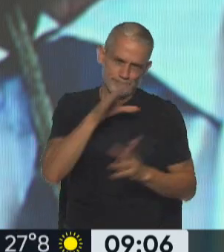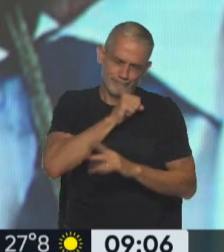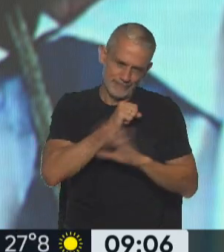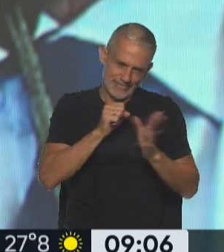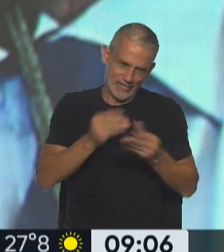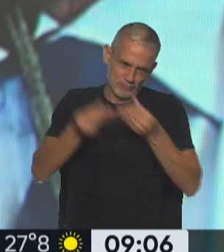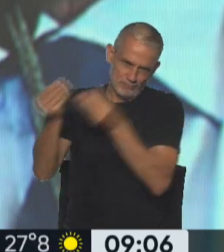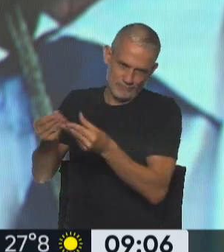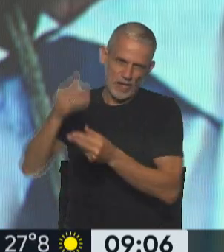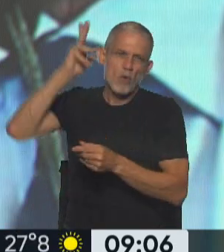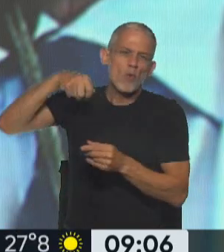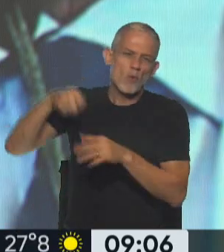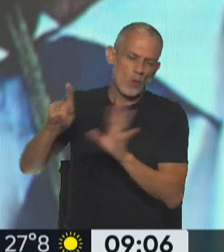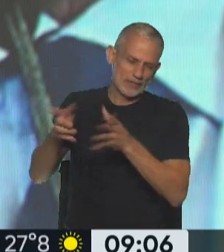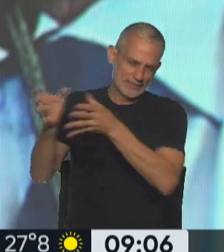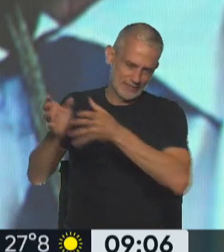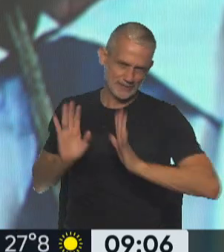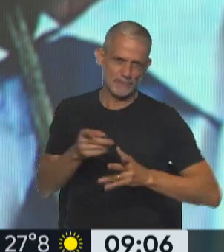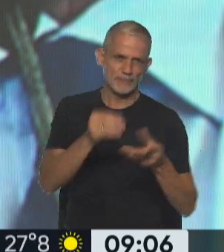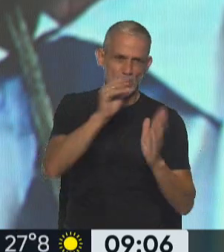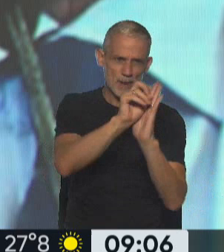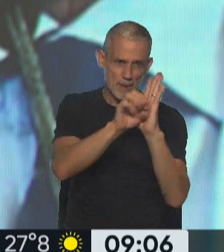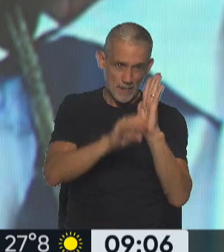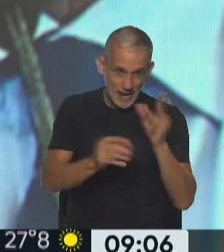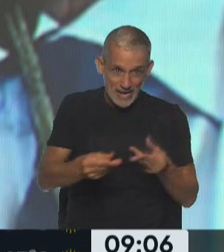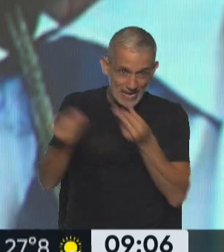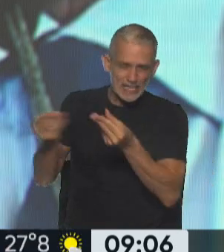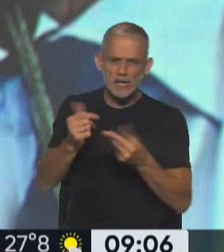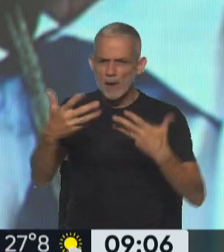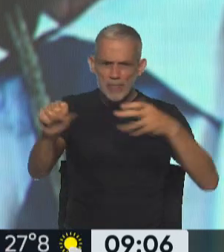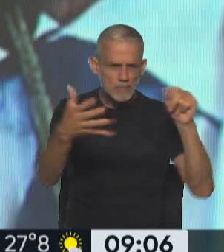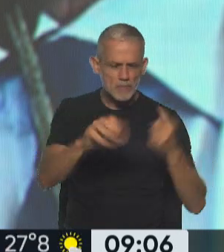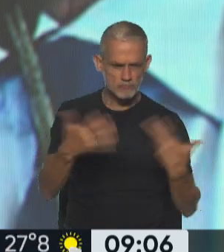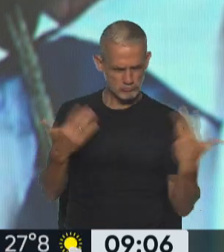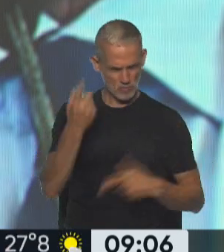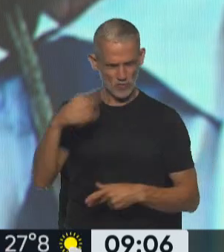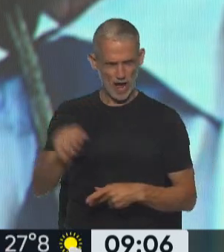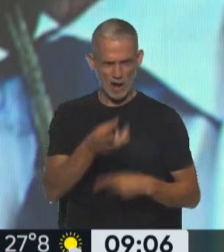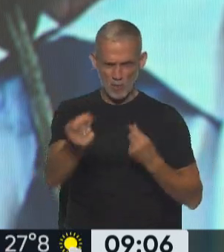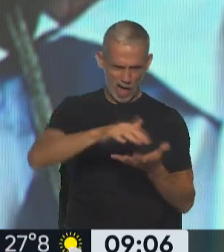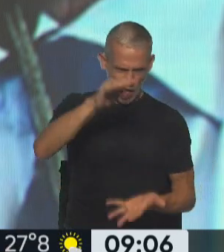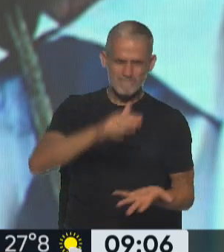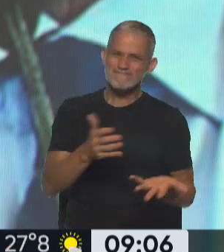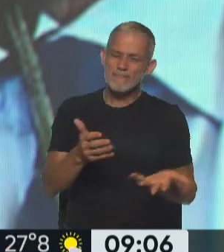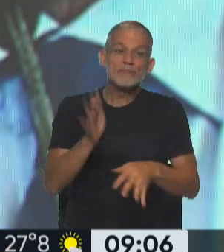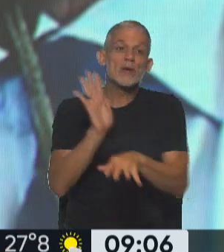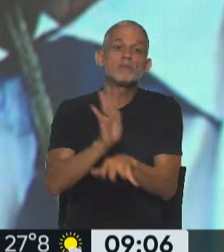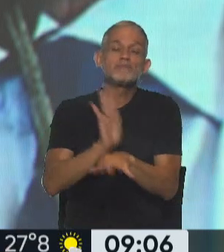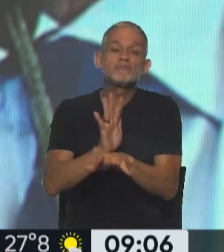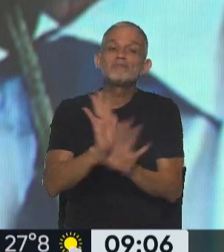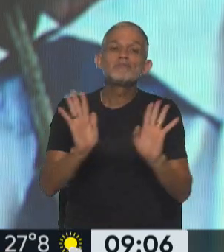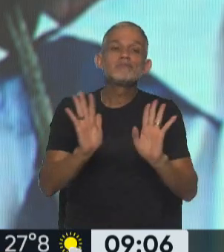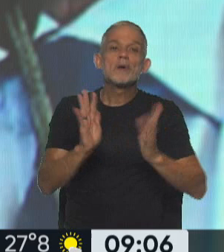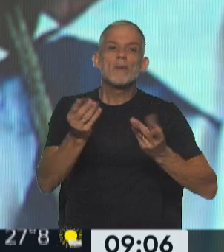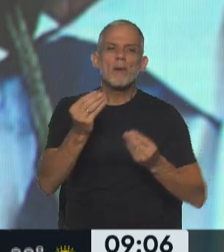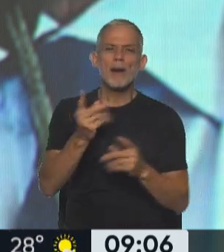claro, quiénes estamos hablando, pero que efectivamente están encontrando movimientos irregulares. No significa que sea